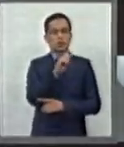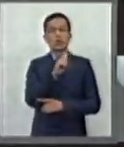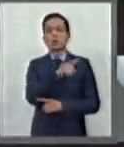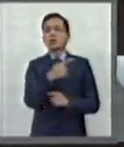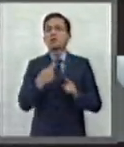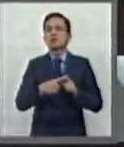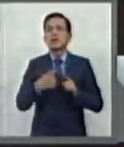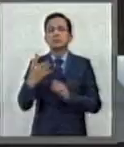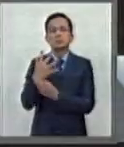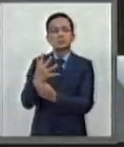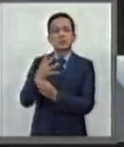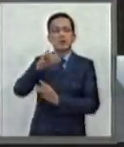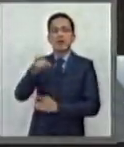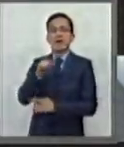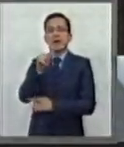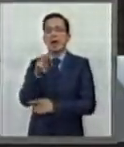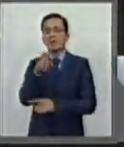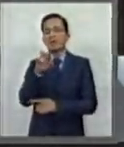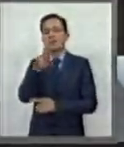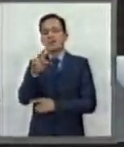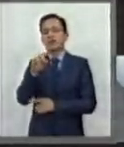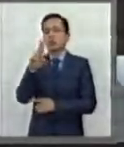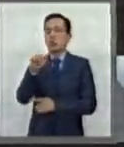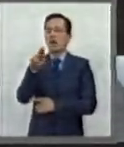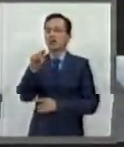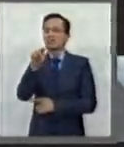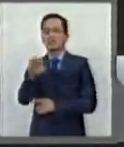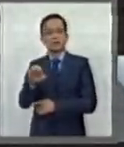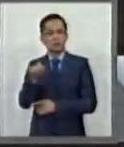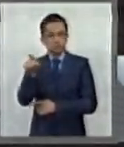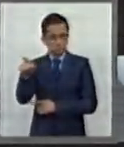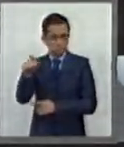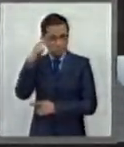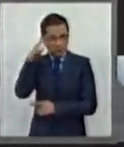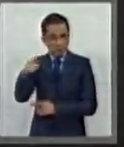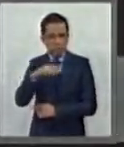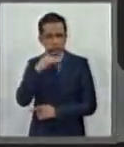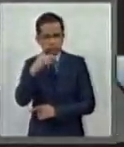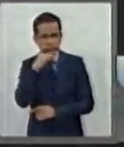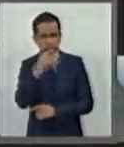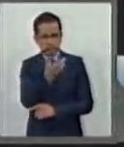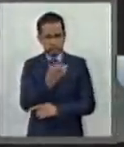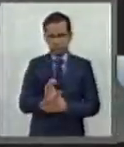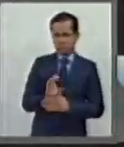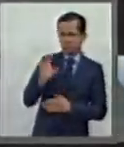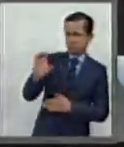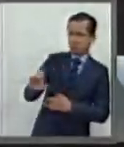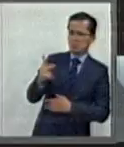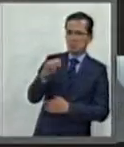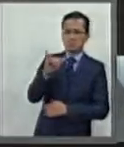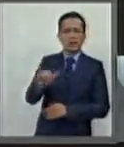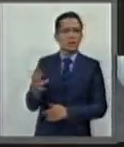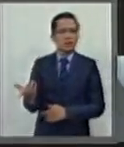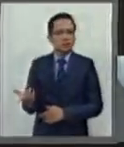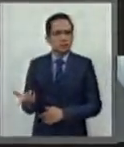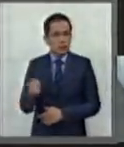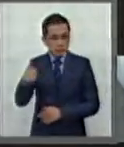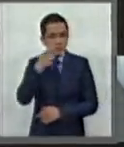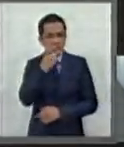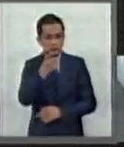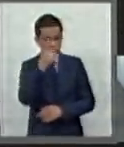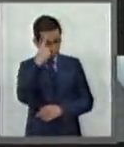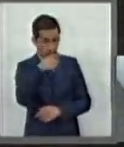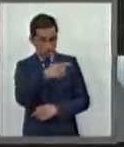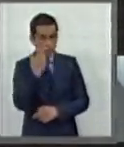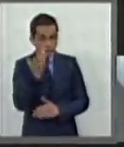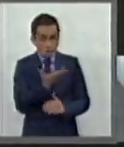y que vincula a Javier Duarte con el financiamiento al PRI, en donde dice, si se quieren ir por la libre, que mantengan ellos al